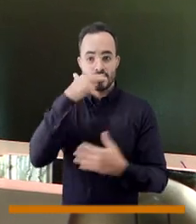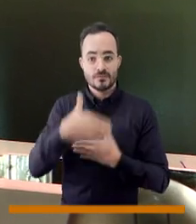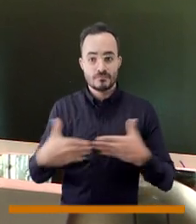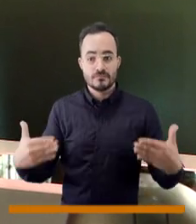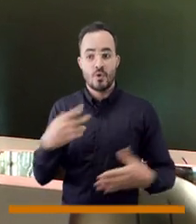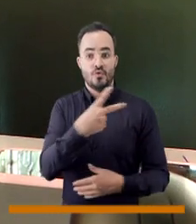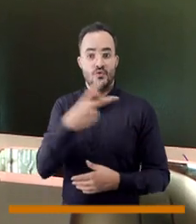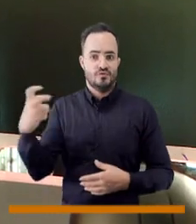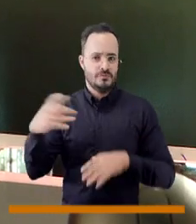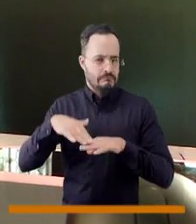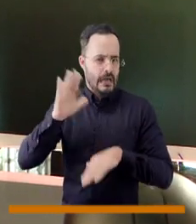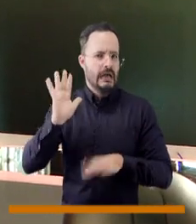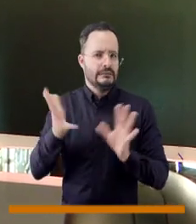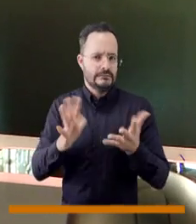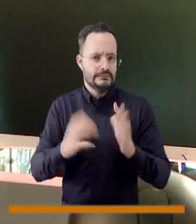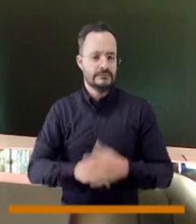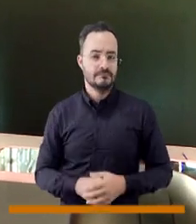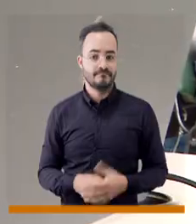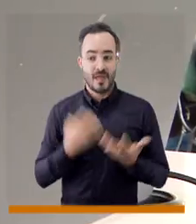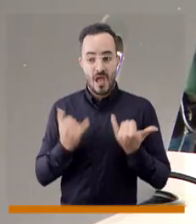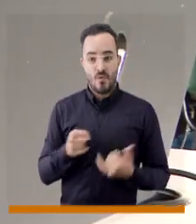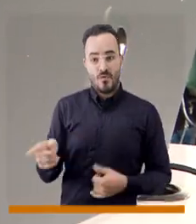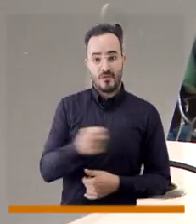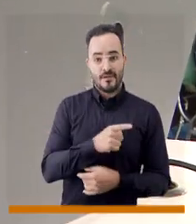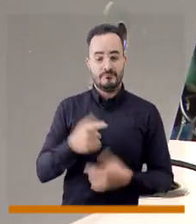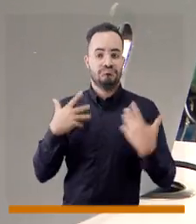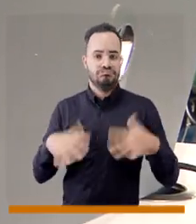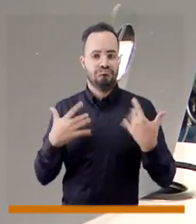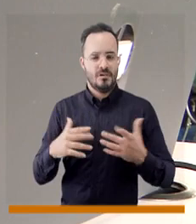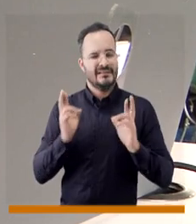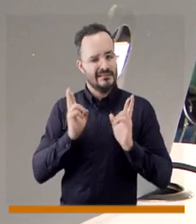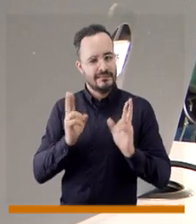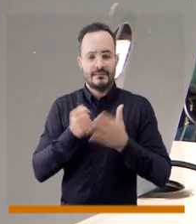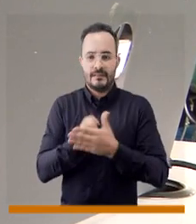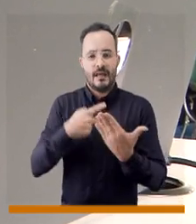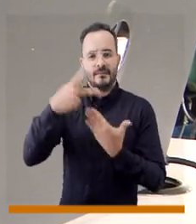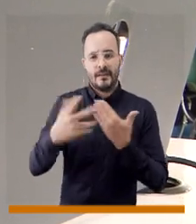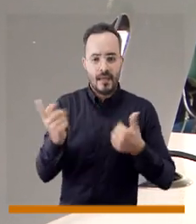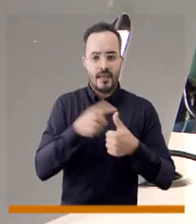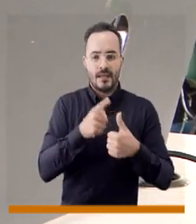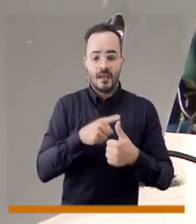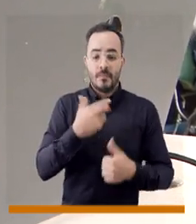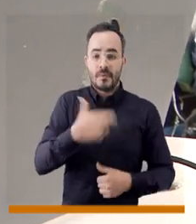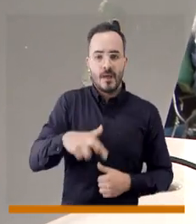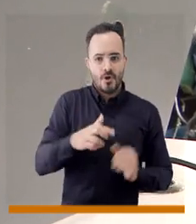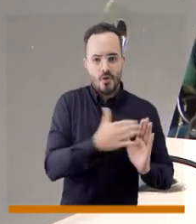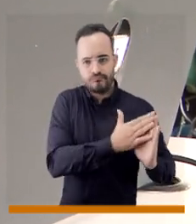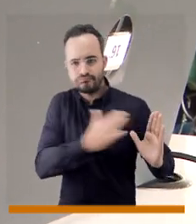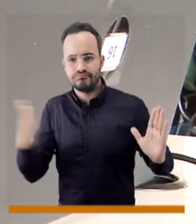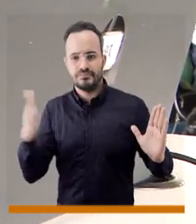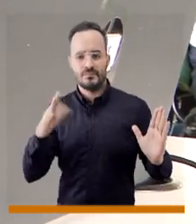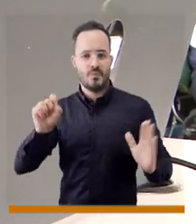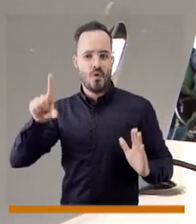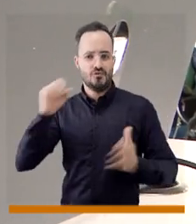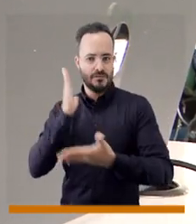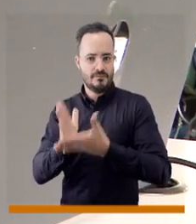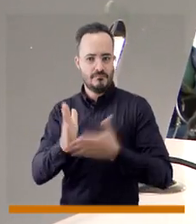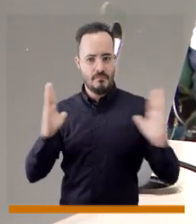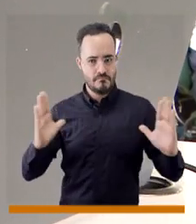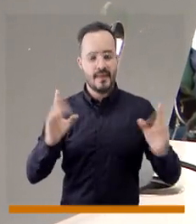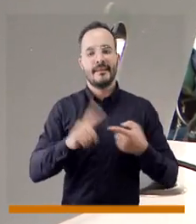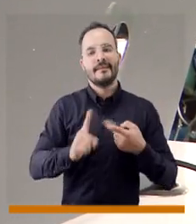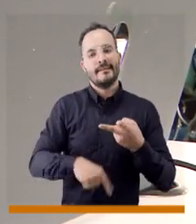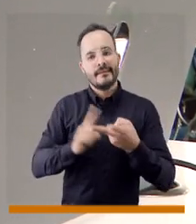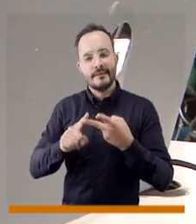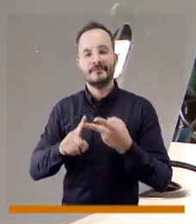niños. Lo que nosotros hemos insistido es que este programa en la actualidad llega hasta el grado 11, que continúe la educación superior para